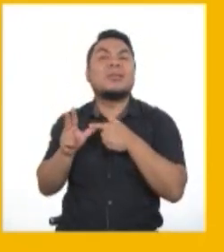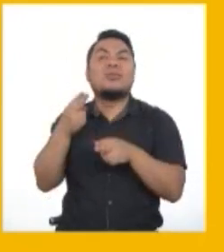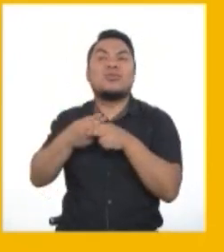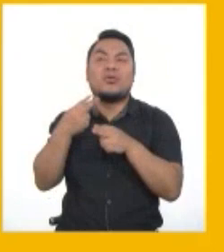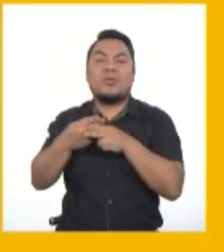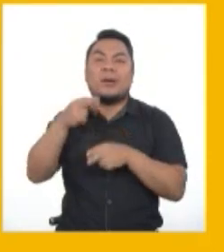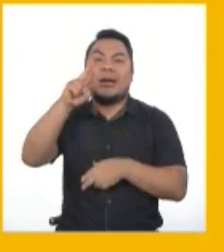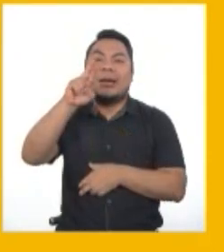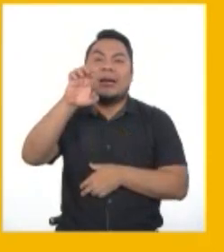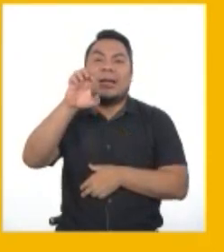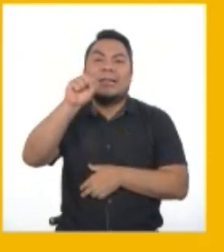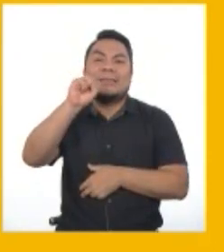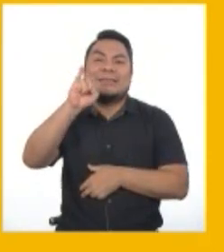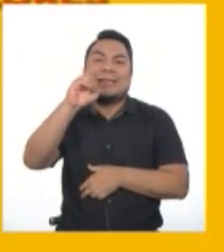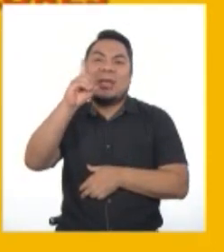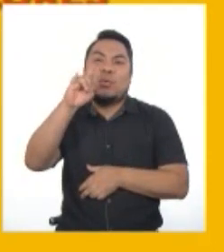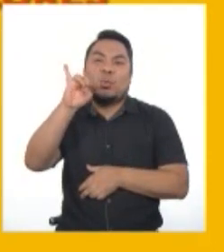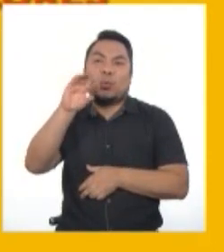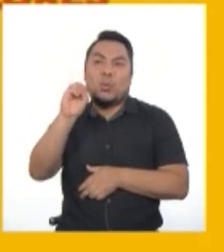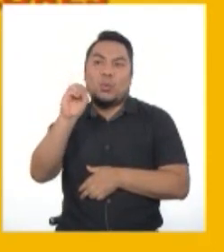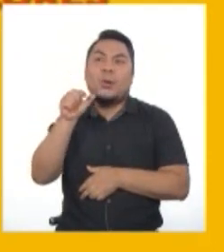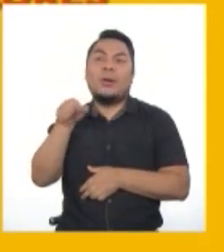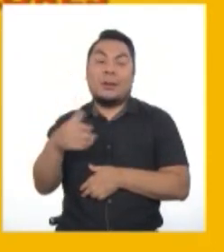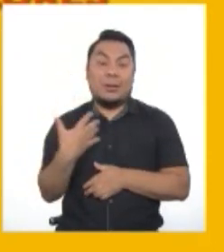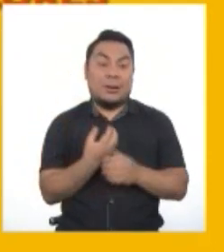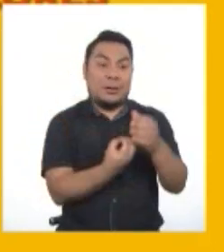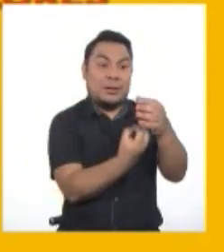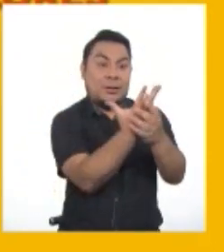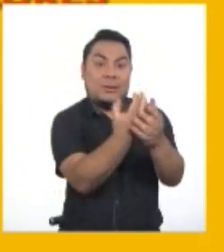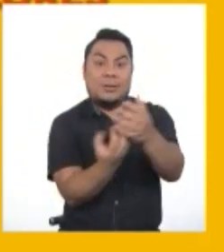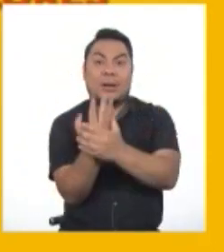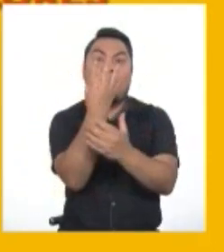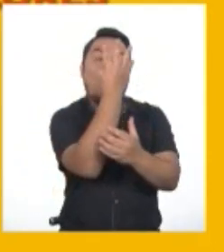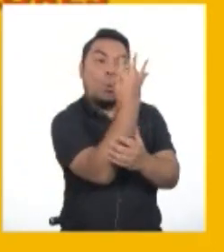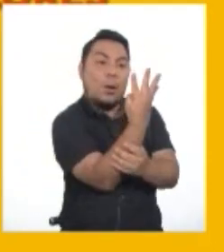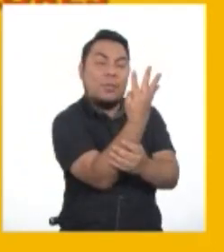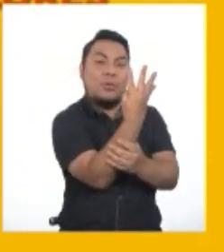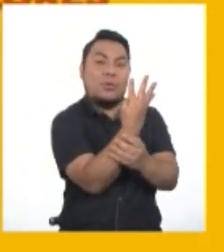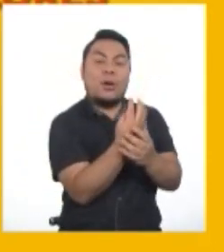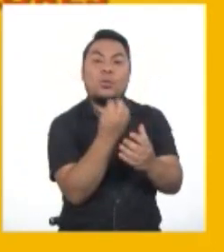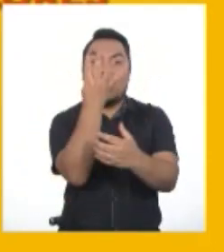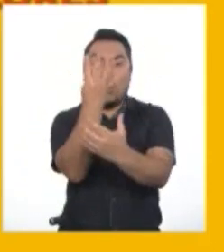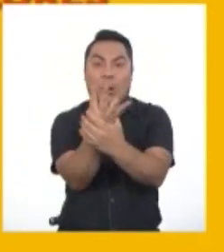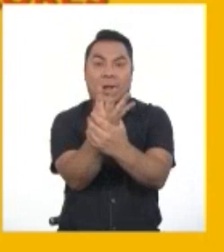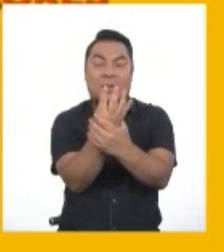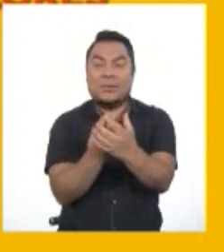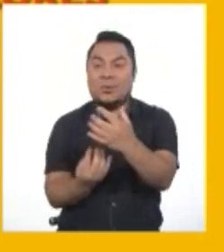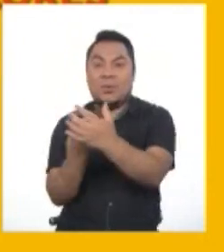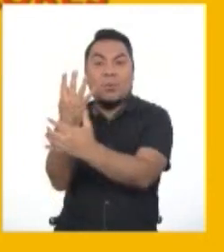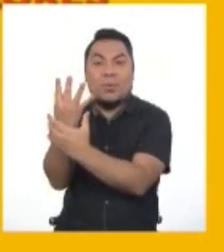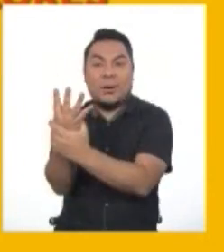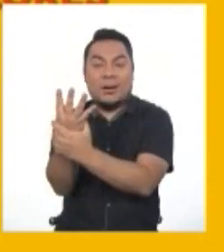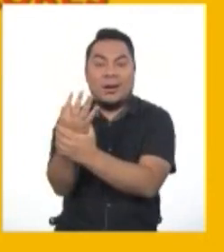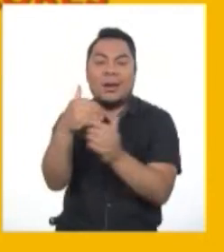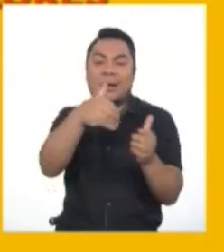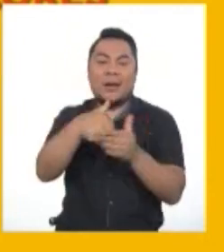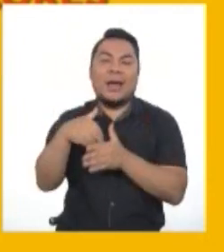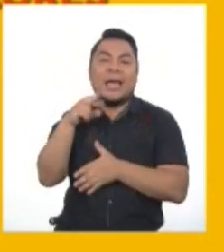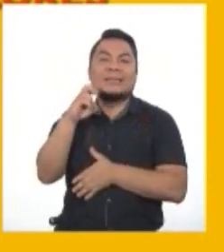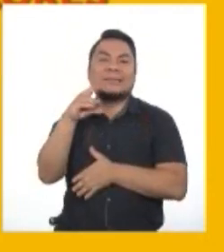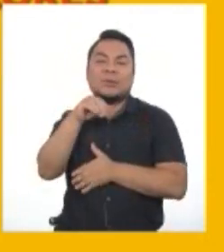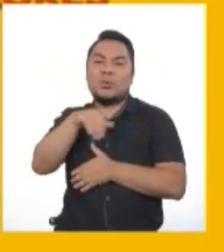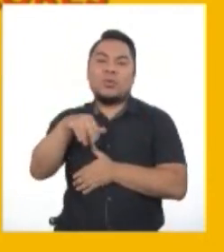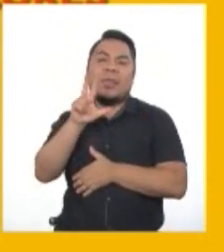residuo. En este caso, tenemos 3 ramos formados con 4 flores y un residuo de 3